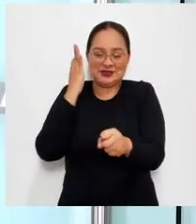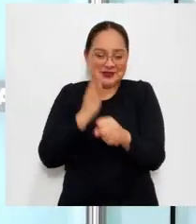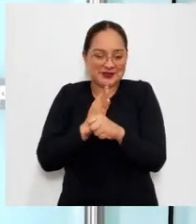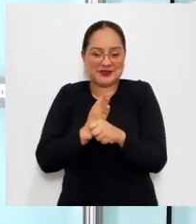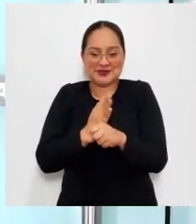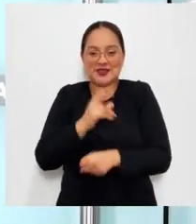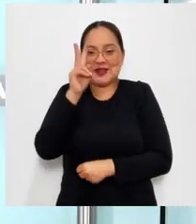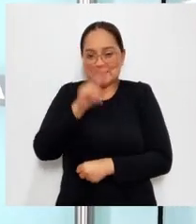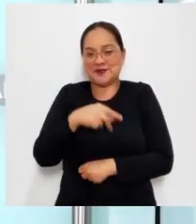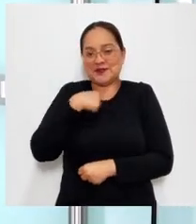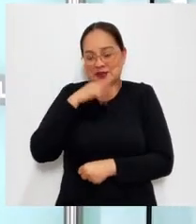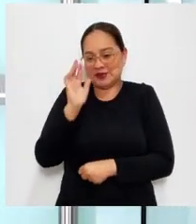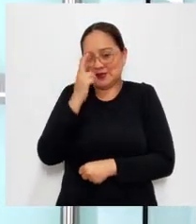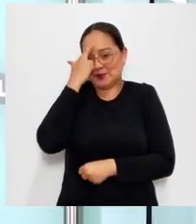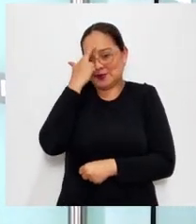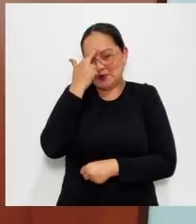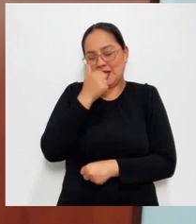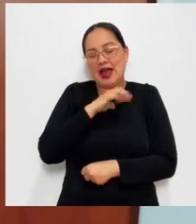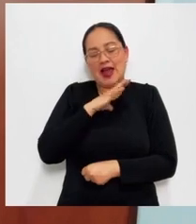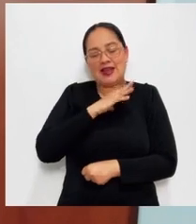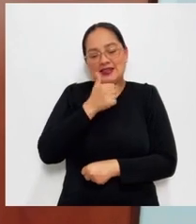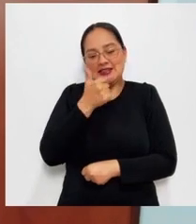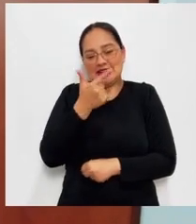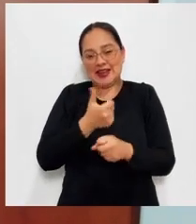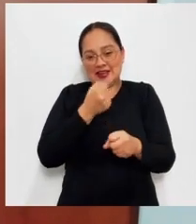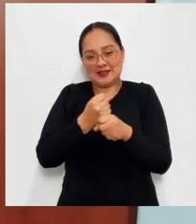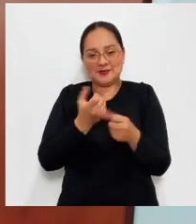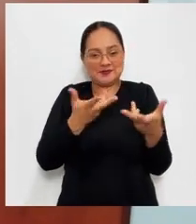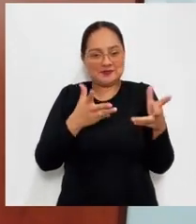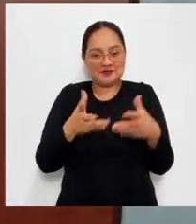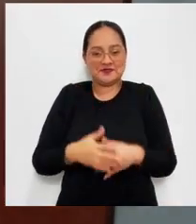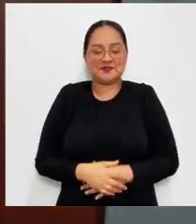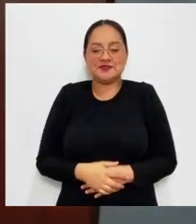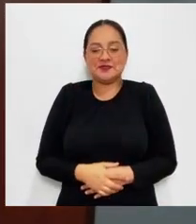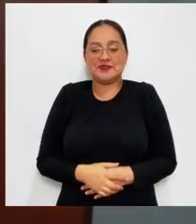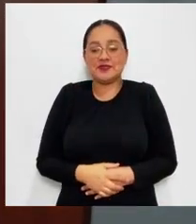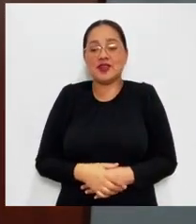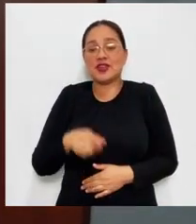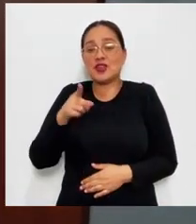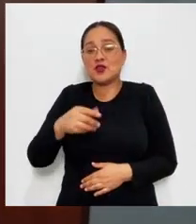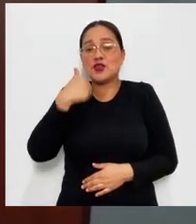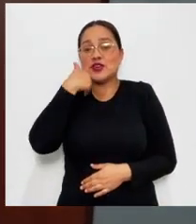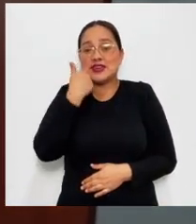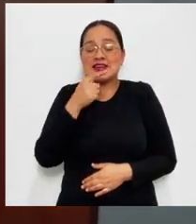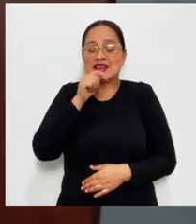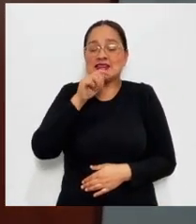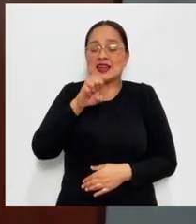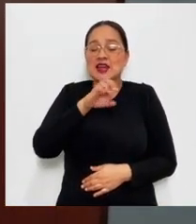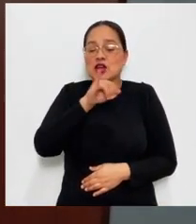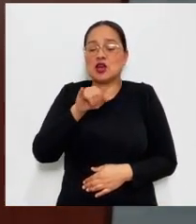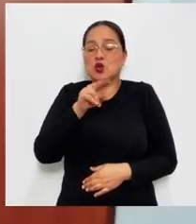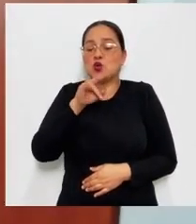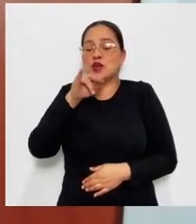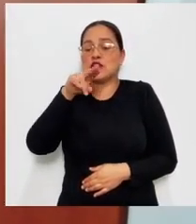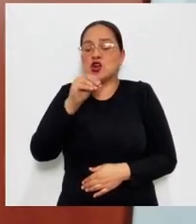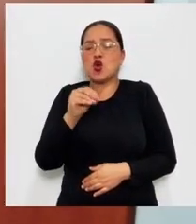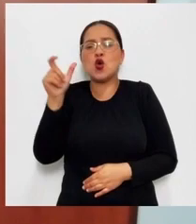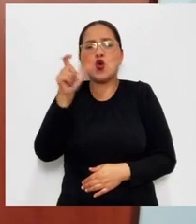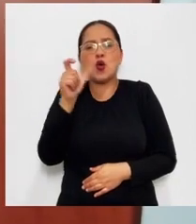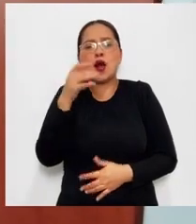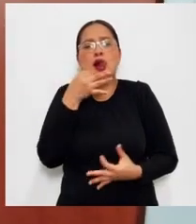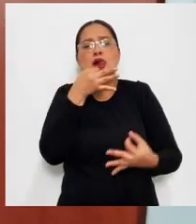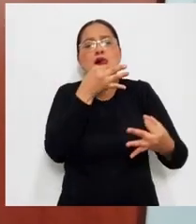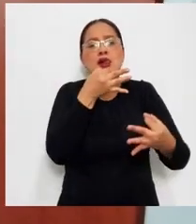tengo en mi memoria porque tenía 6, 7 años de edad. ¿En qué momento se te antoja tomar un tejuino?